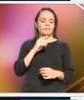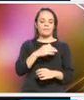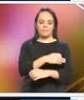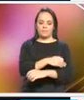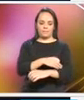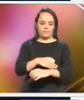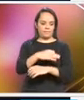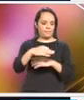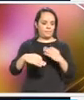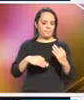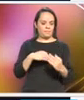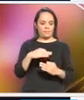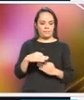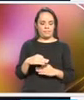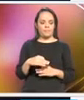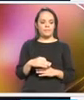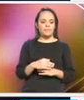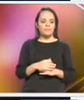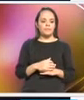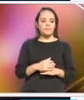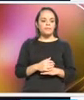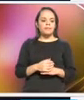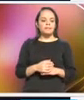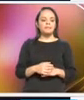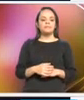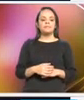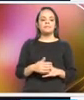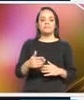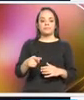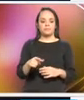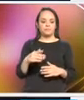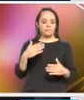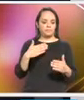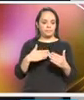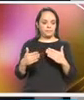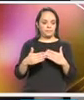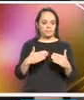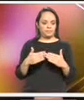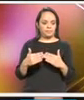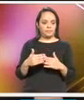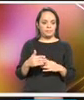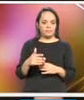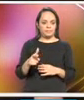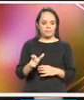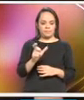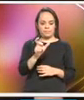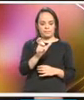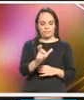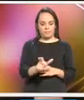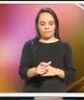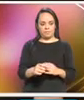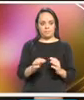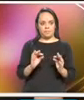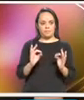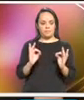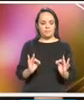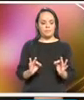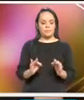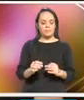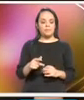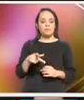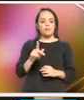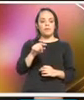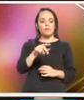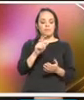Ha sido un ícono, bueno, de todo tipo, ¿no? Sí. De moda, de presencia en cualquier espacio. Sin embargo, en la parte de